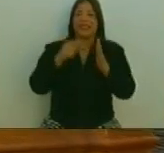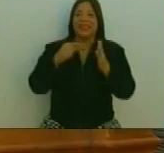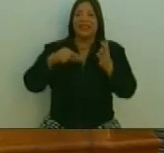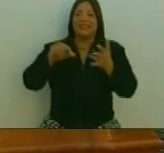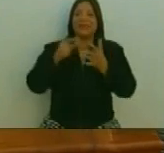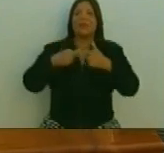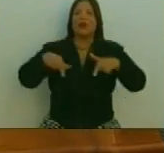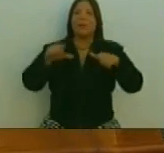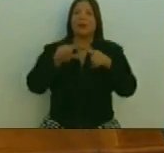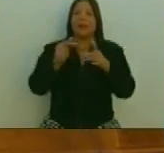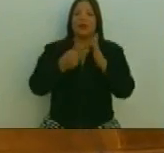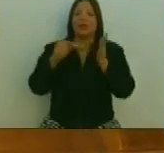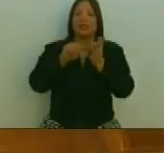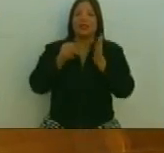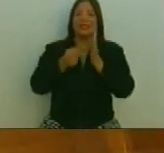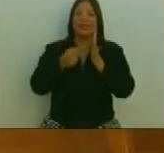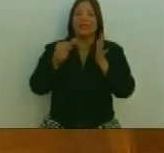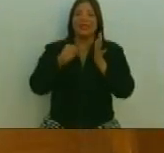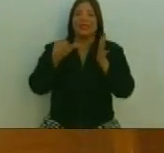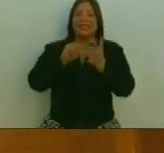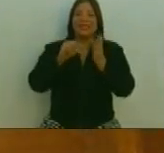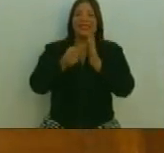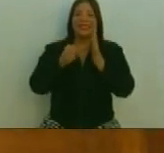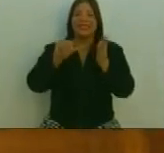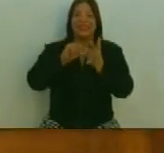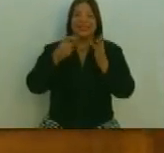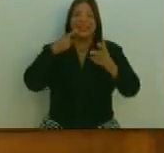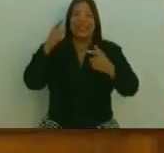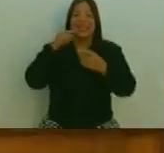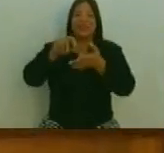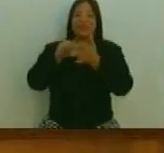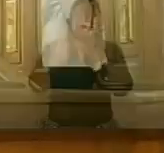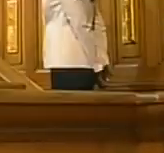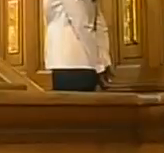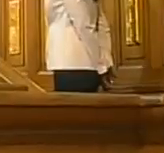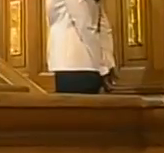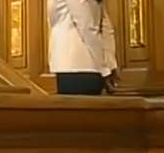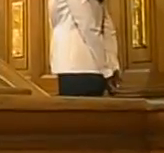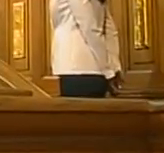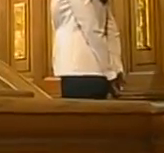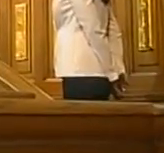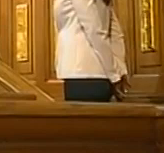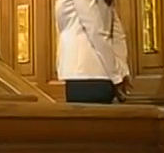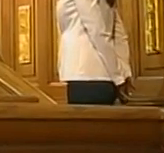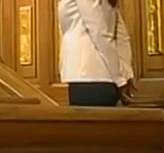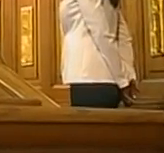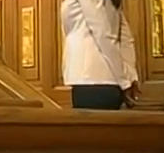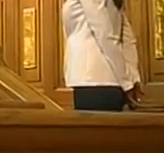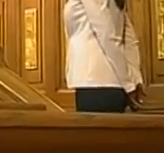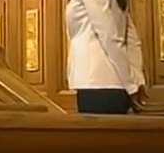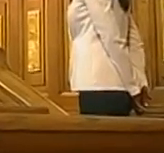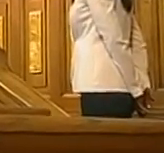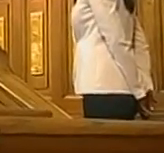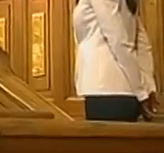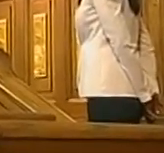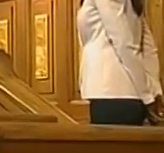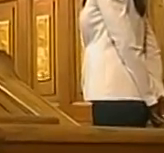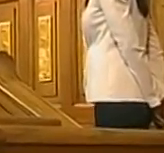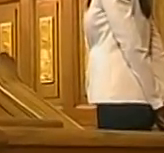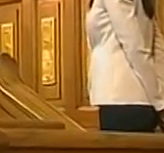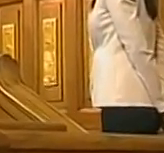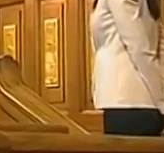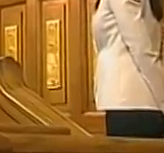dieron el apoyo incondicional para que hoy estemos aquí haciendo historia.